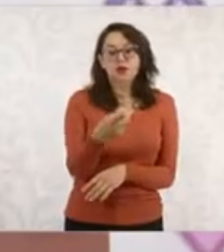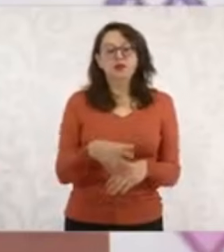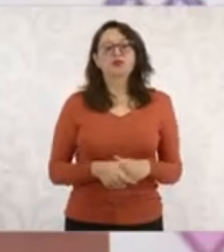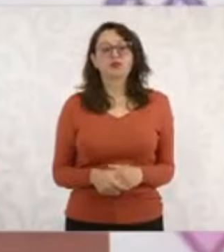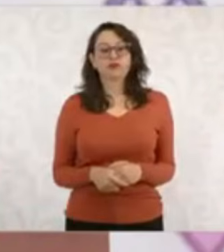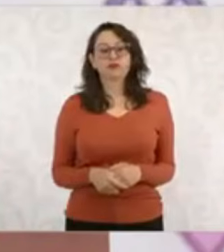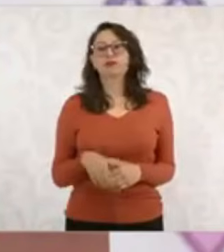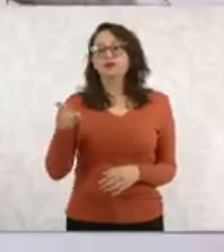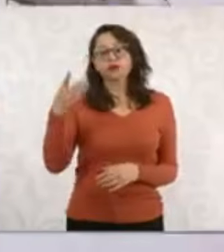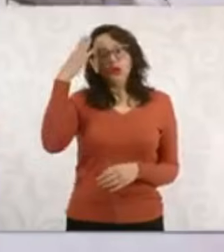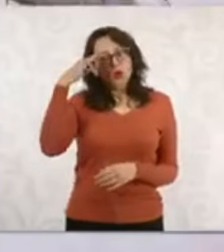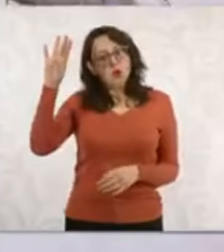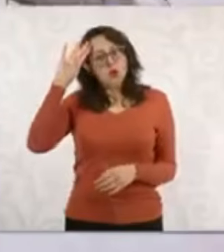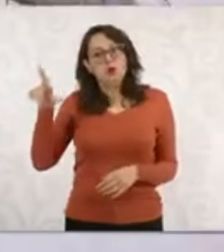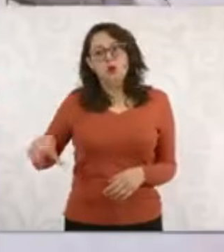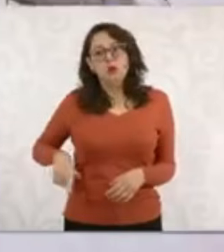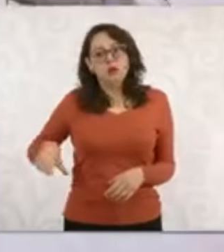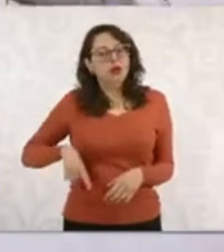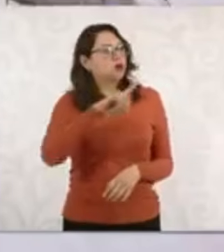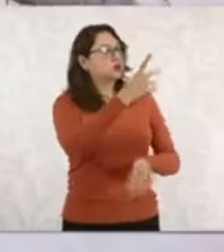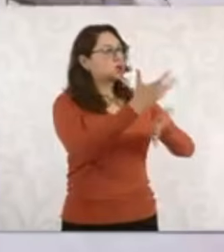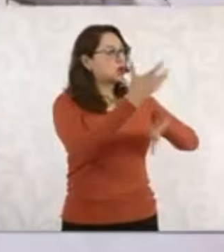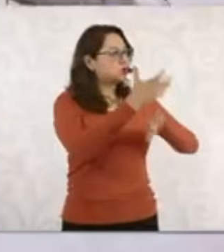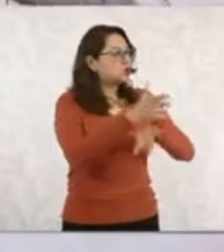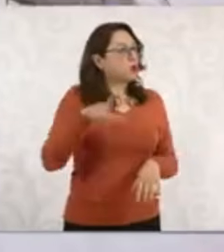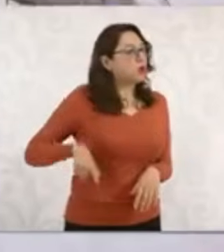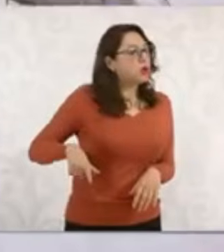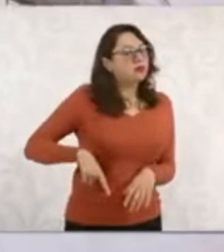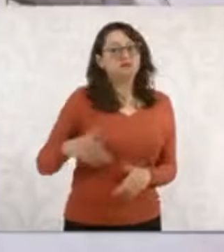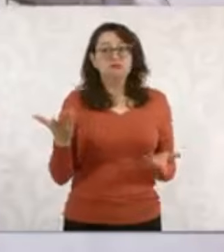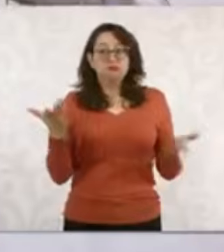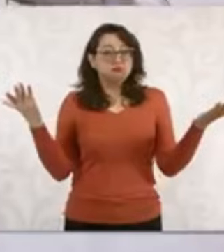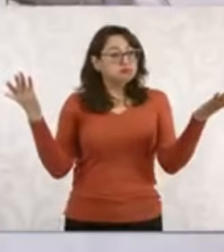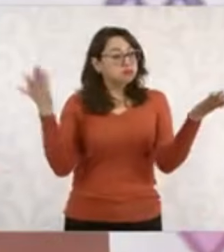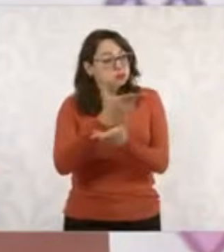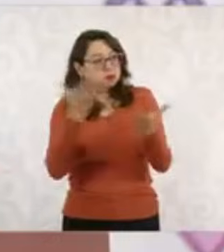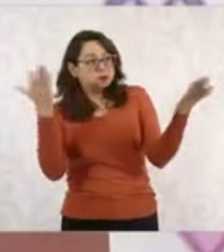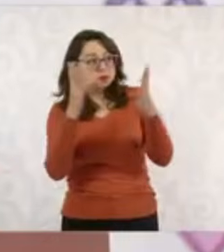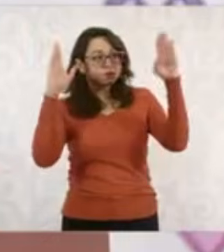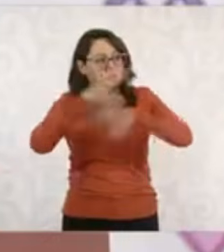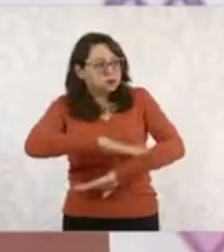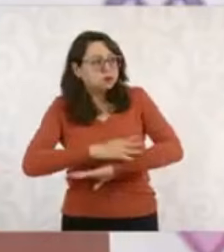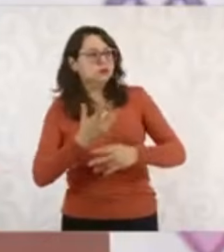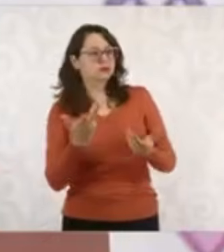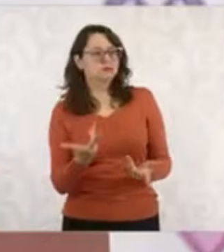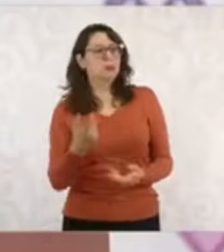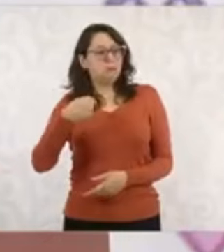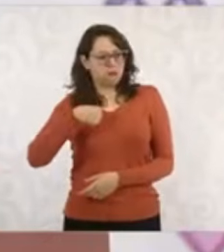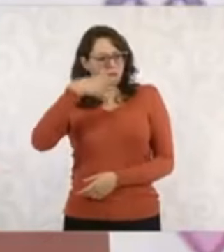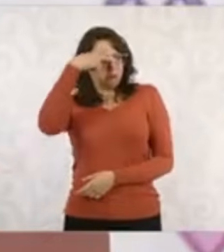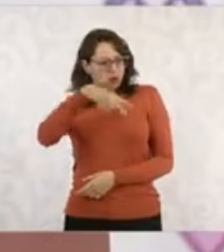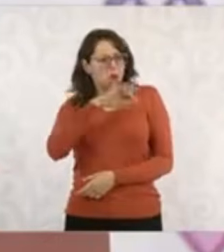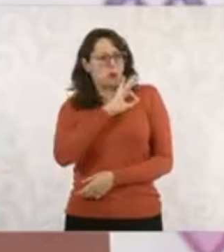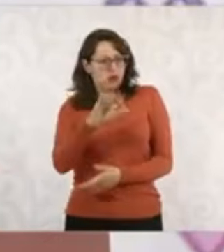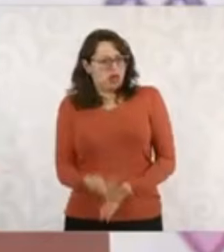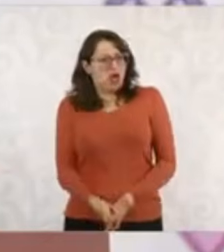el gobierno de Cuba y el gobierno de Estados Unidos, si es necesario, México puede ayudar a hacer un